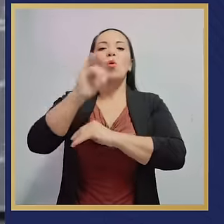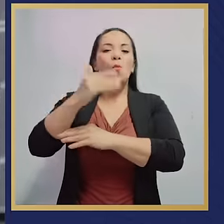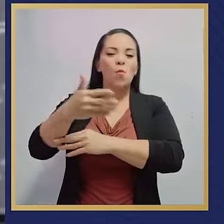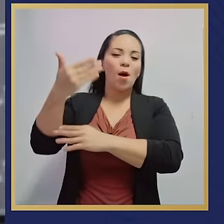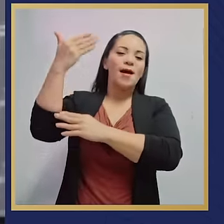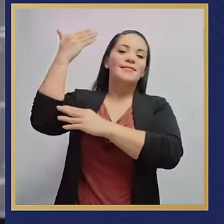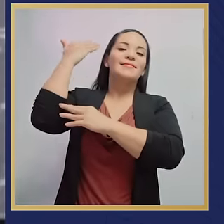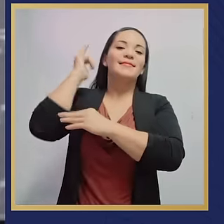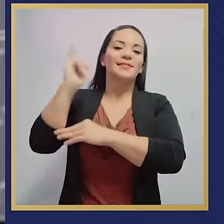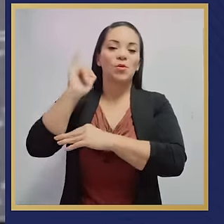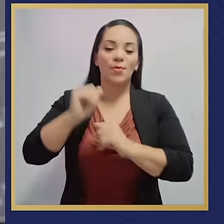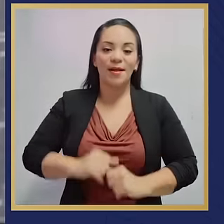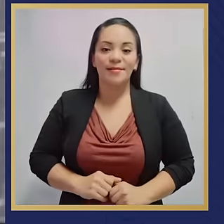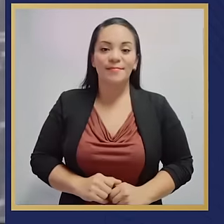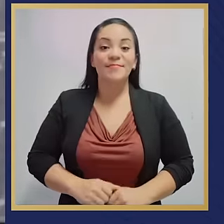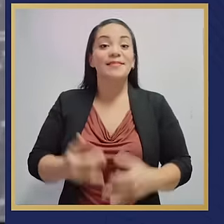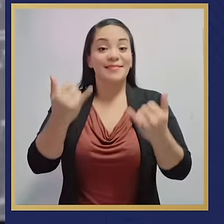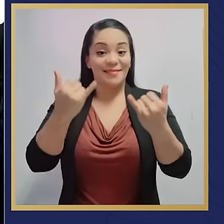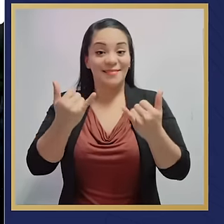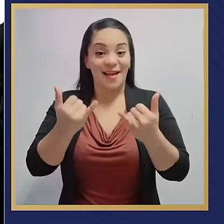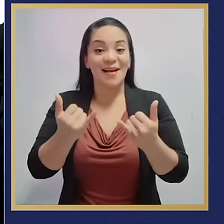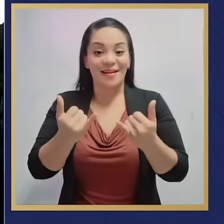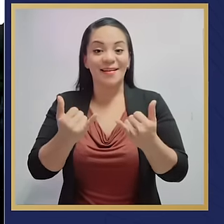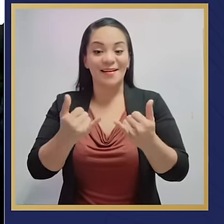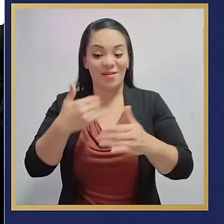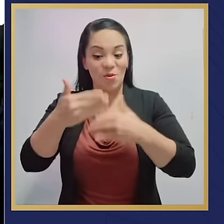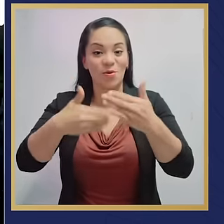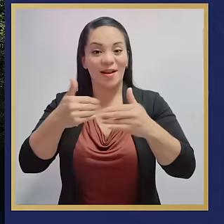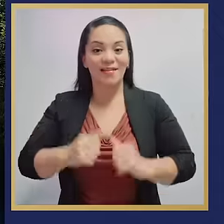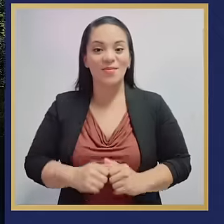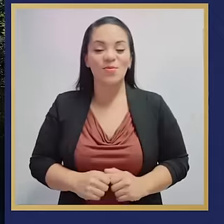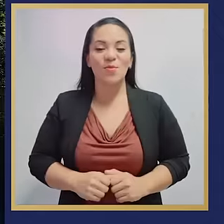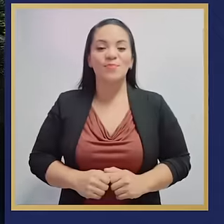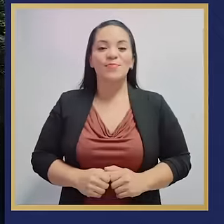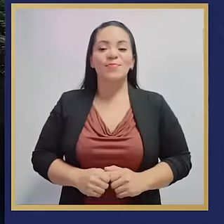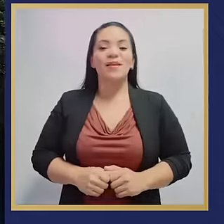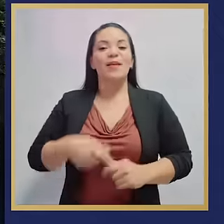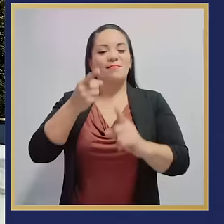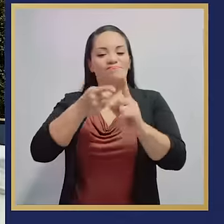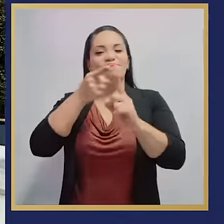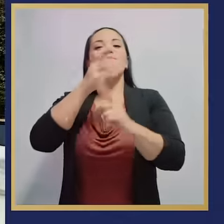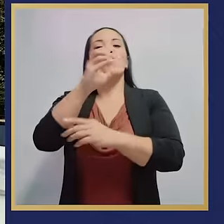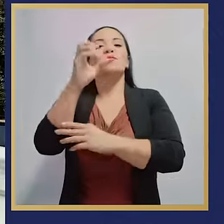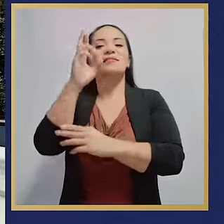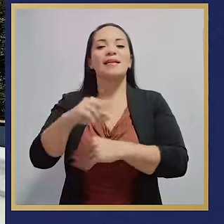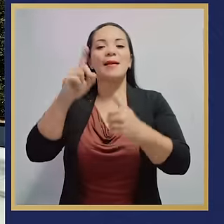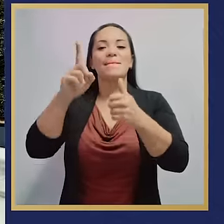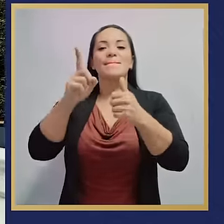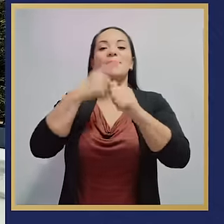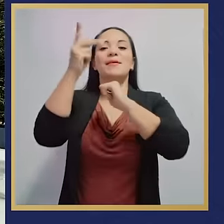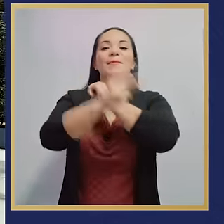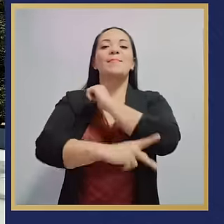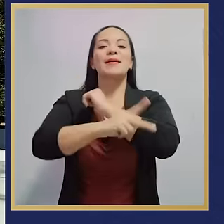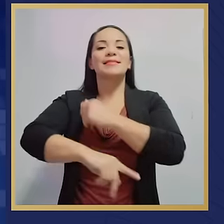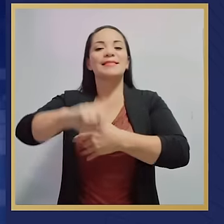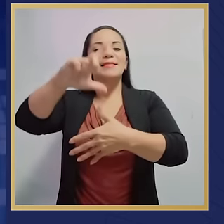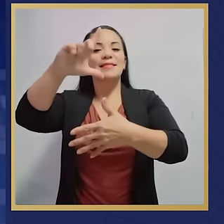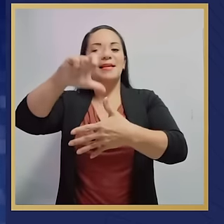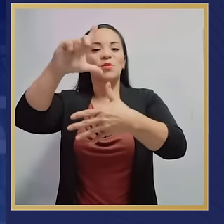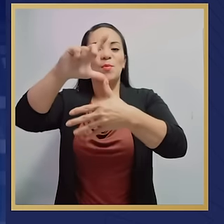Ya estamos ahí, porque están logrando que Costa Rica sea el primer país